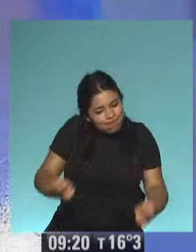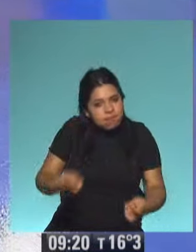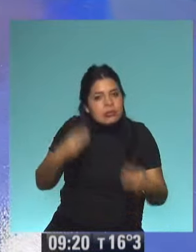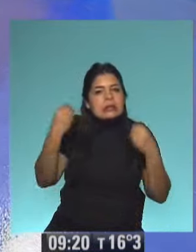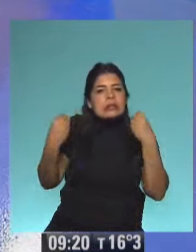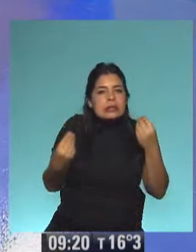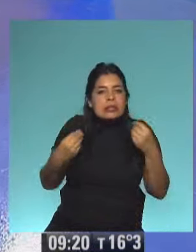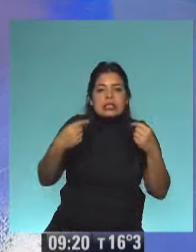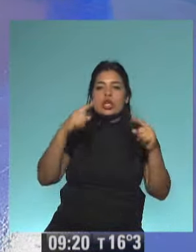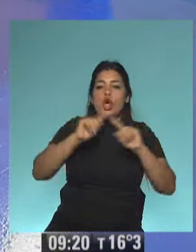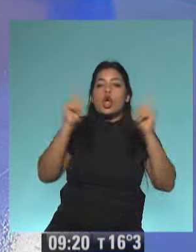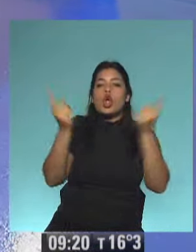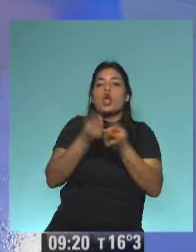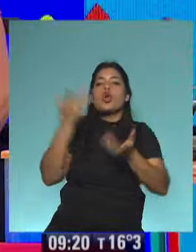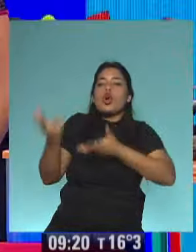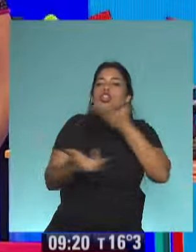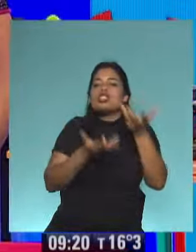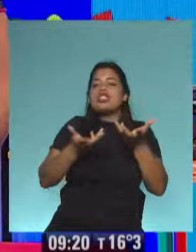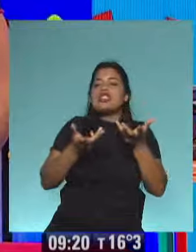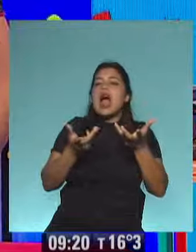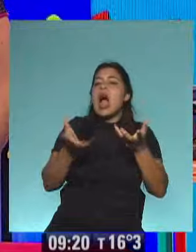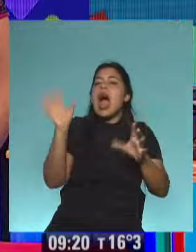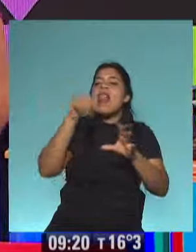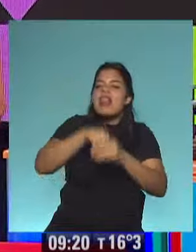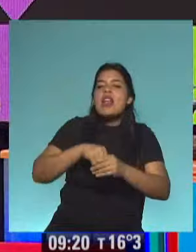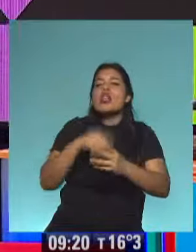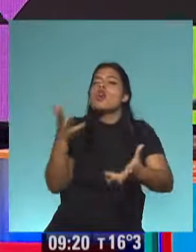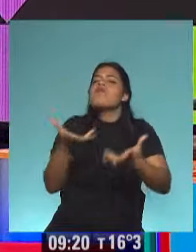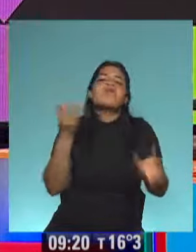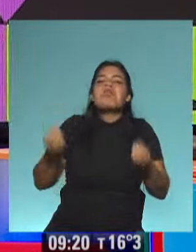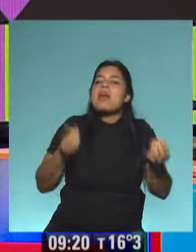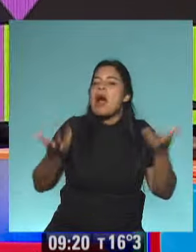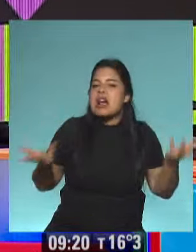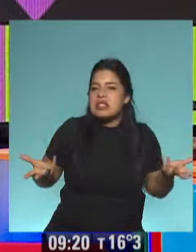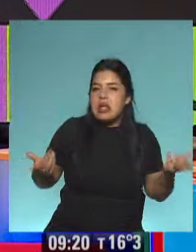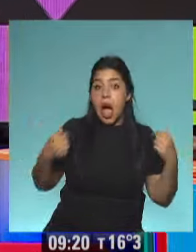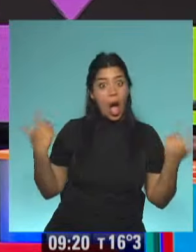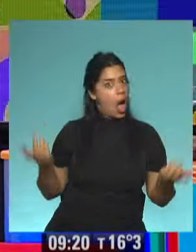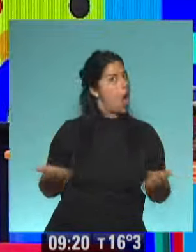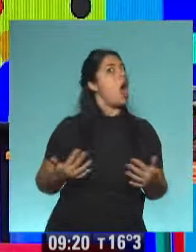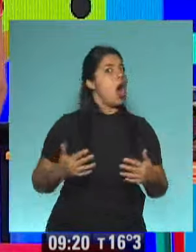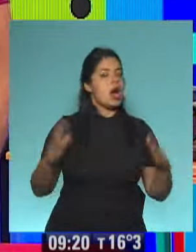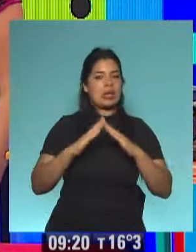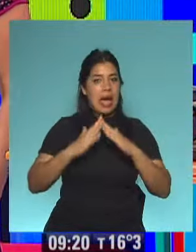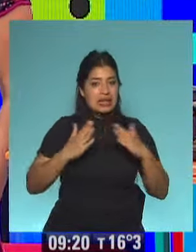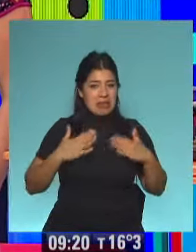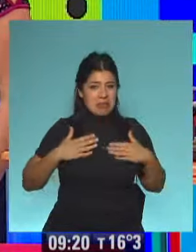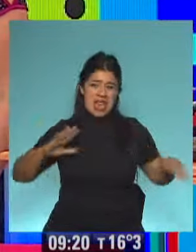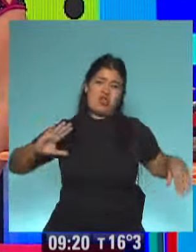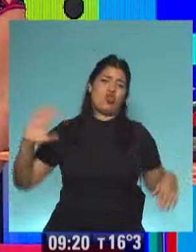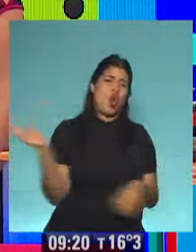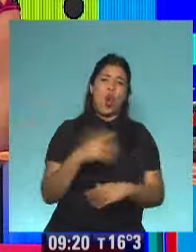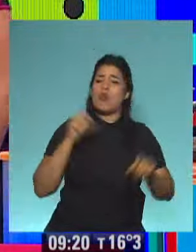cocina. ¡Ah! ¿Qué cosas pasan ¿qué en cosas la suceden cocina? En la cocina? Las cocinas en nuestras casas. En mi casa pasaba de todo. De todo. Comíamos, sí. Hacíamos la